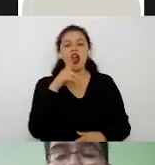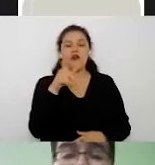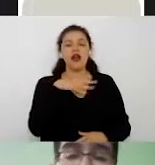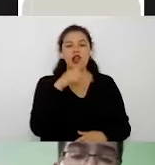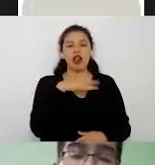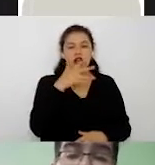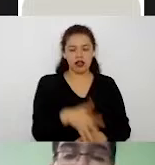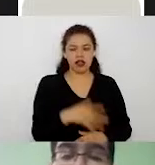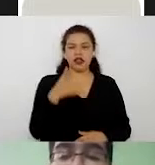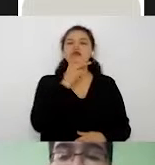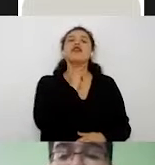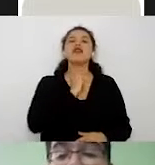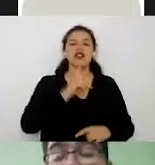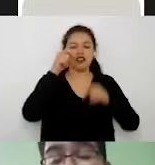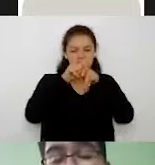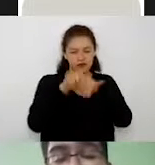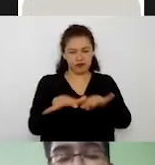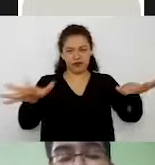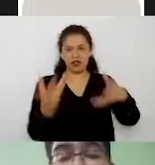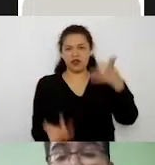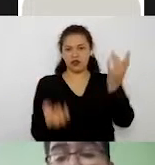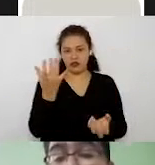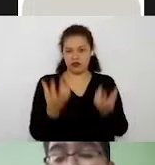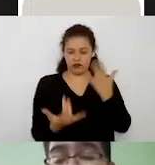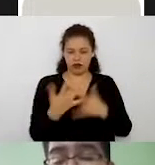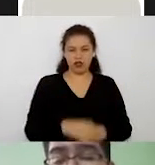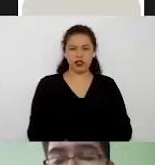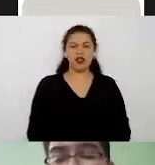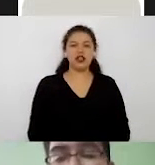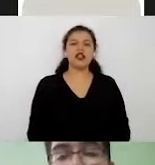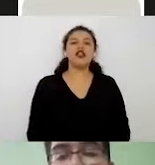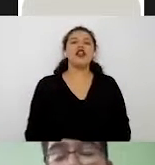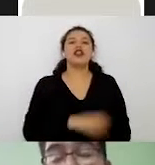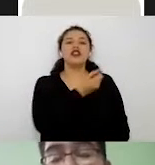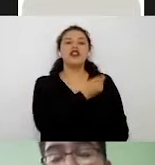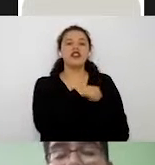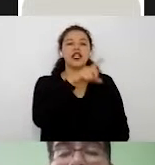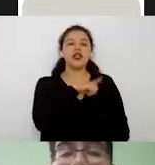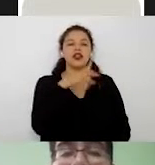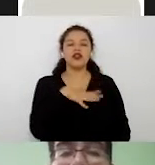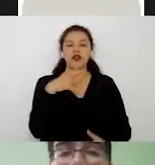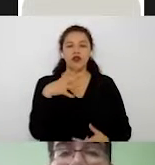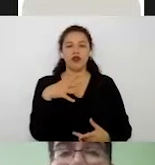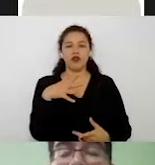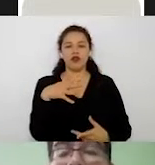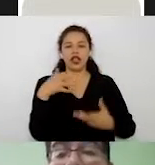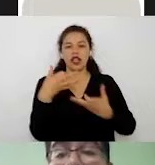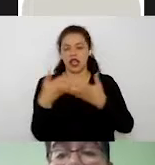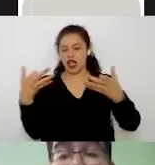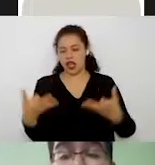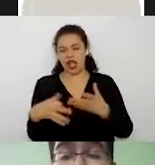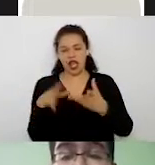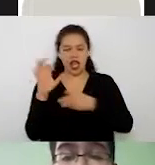derrames de petróleo, incendios. Los sanitario-ecológicos, que pueden ser las plagas, puede ser, como ahorita